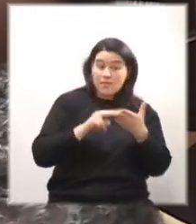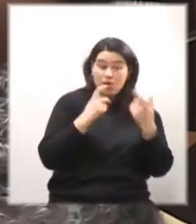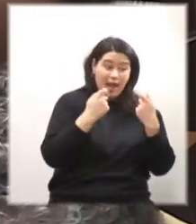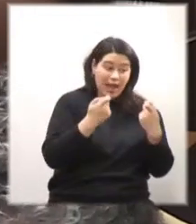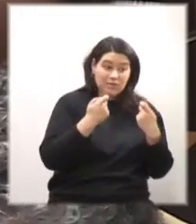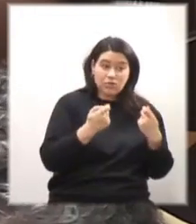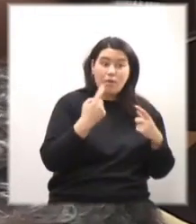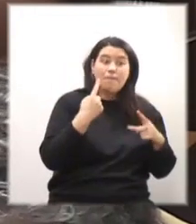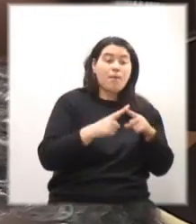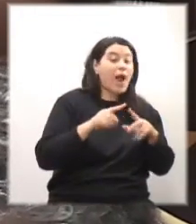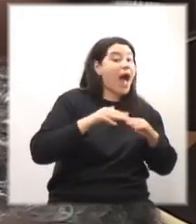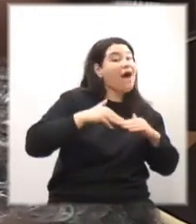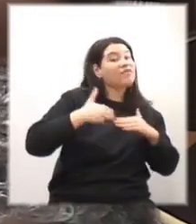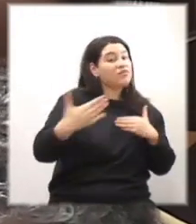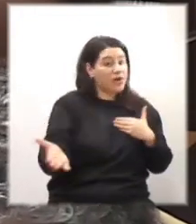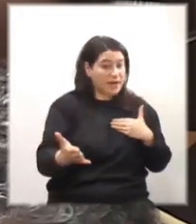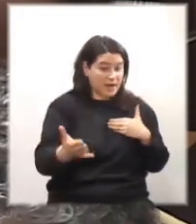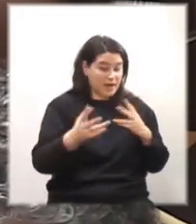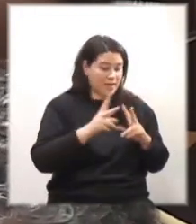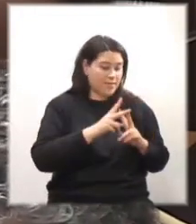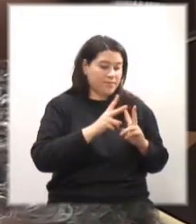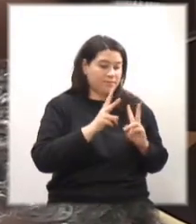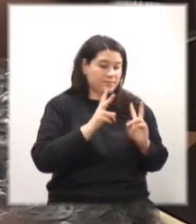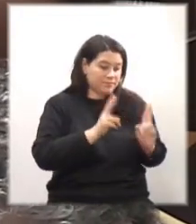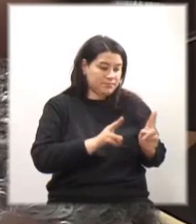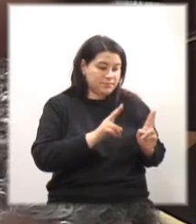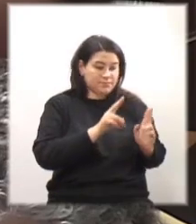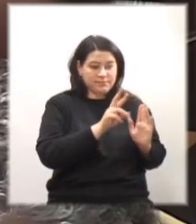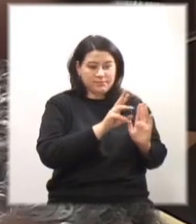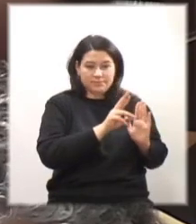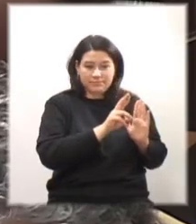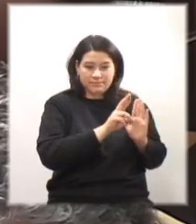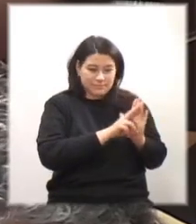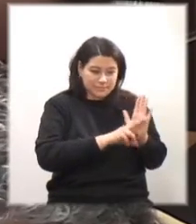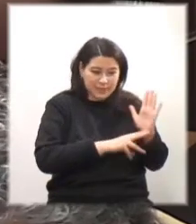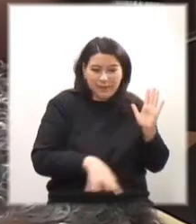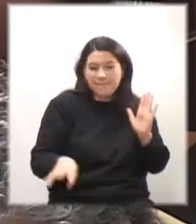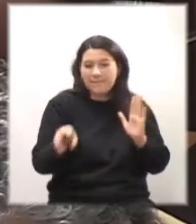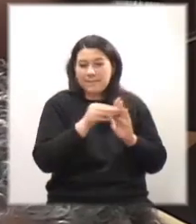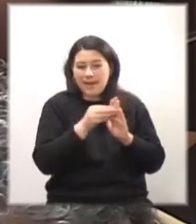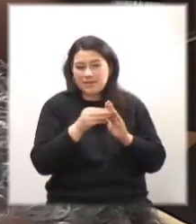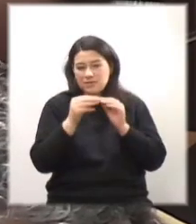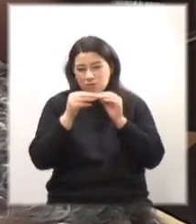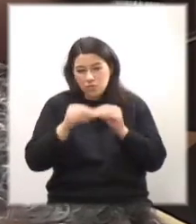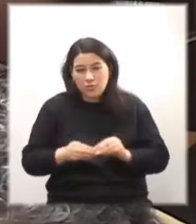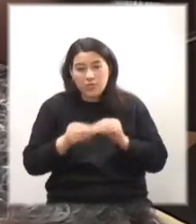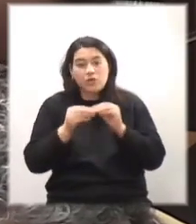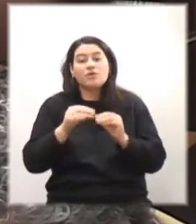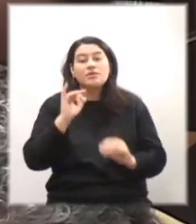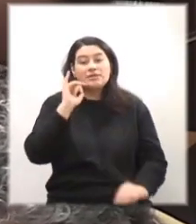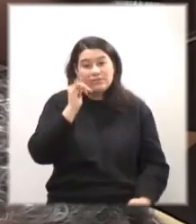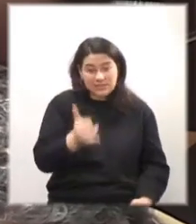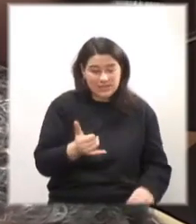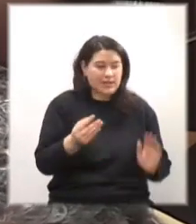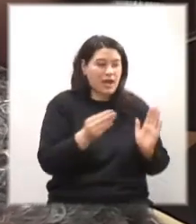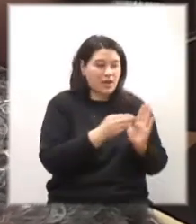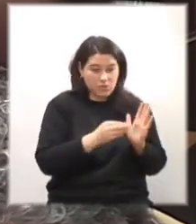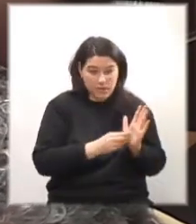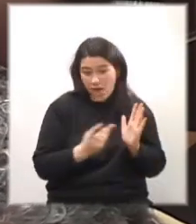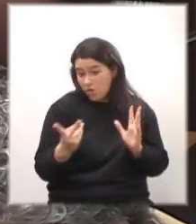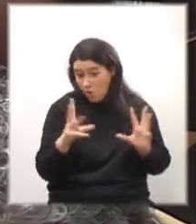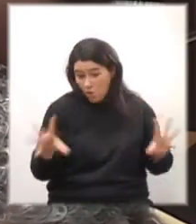están haciendo por fuera del perímetro fiscal, sumadas a las cifras fiscales que sí se